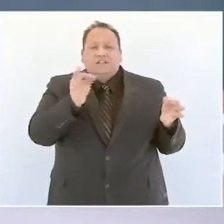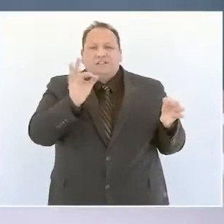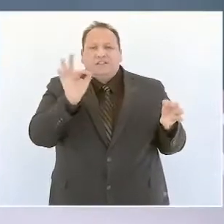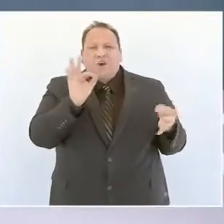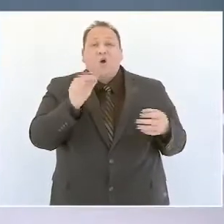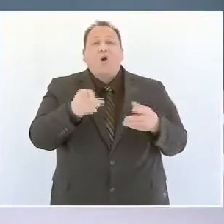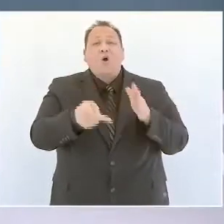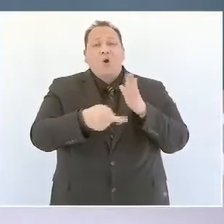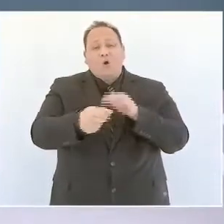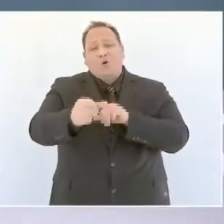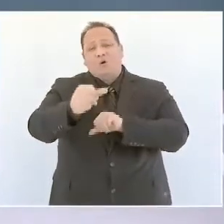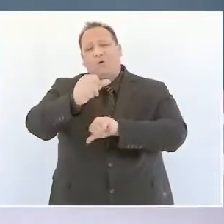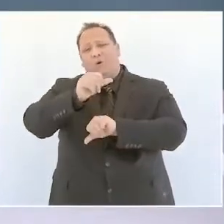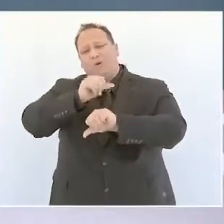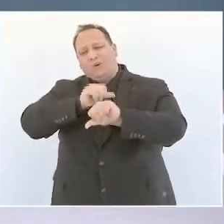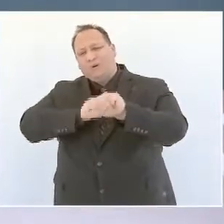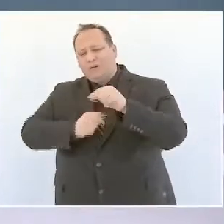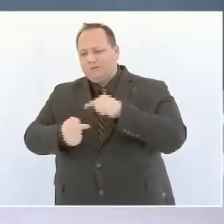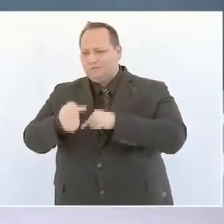nuevo regresa